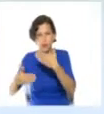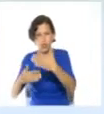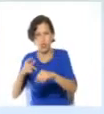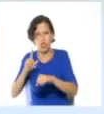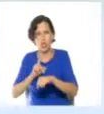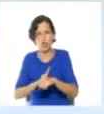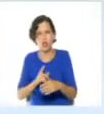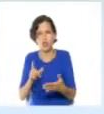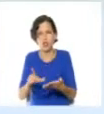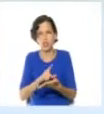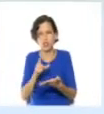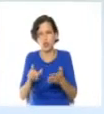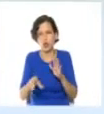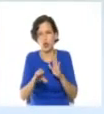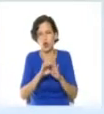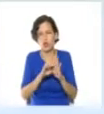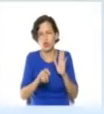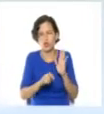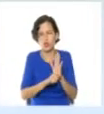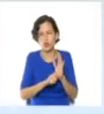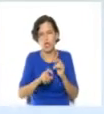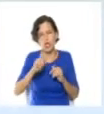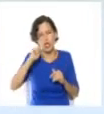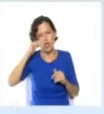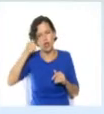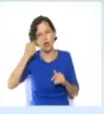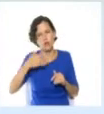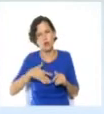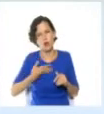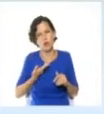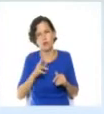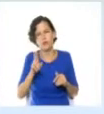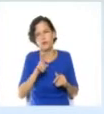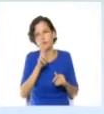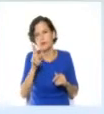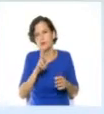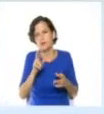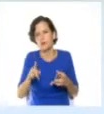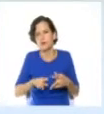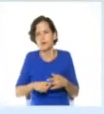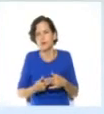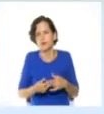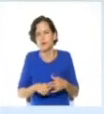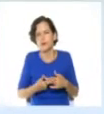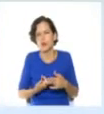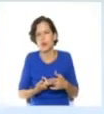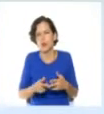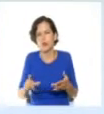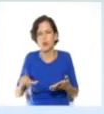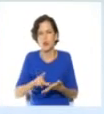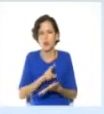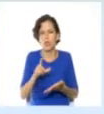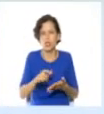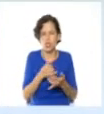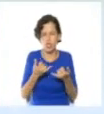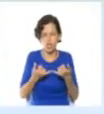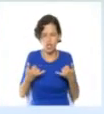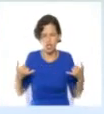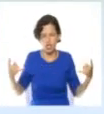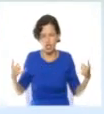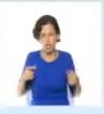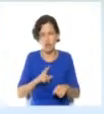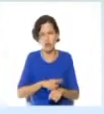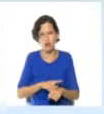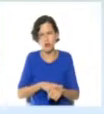textos constitucionales, recordemos que aquí podemos utilizar como estrategia una línea cronológica del